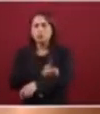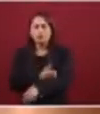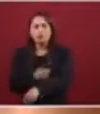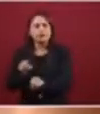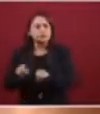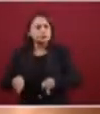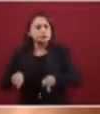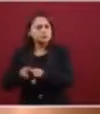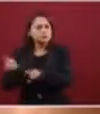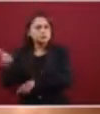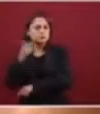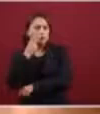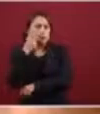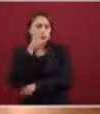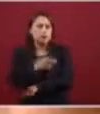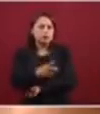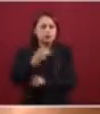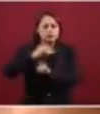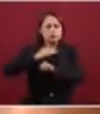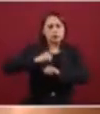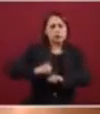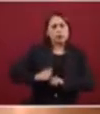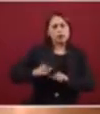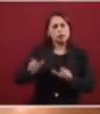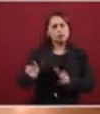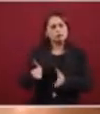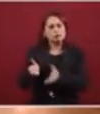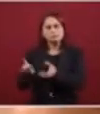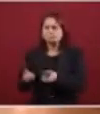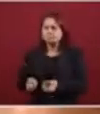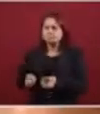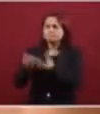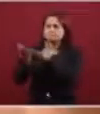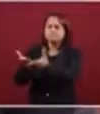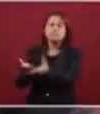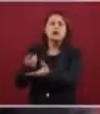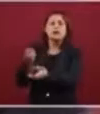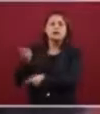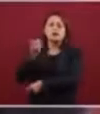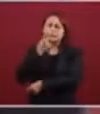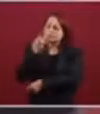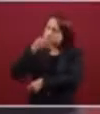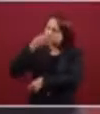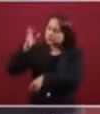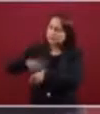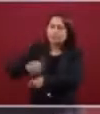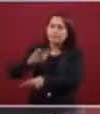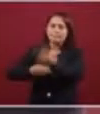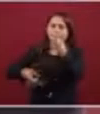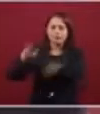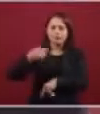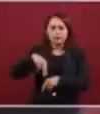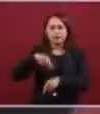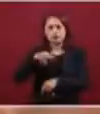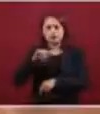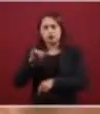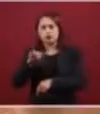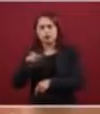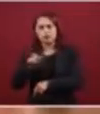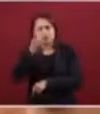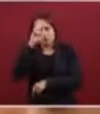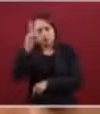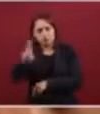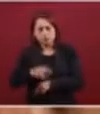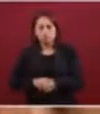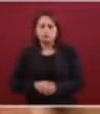instalaciones, no se les permitió ya, se les advirtió que no podían volver a pisar las instalaciones de Notimex, pero más allá de eso